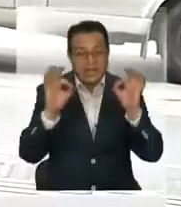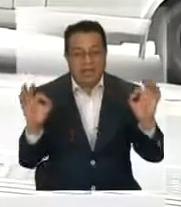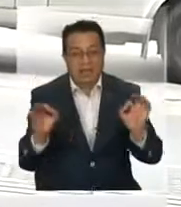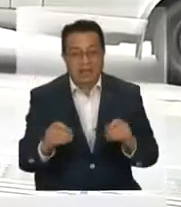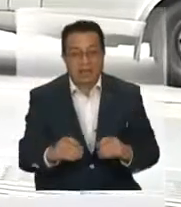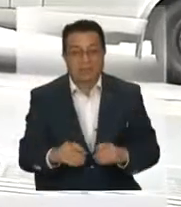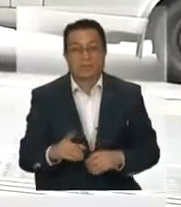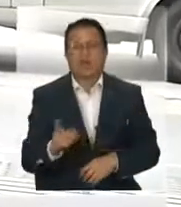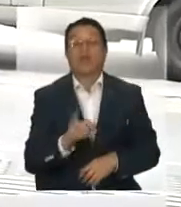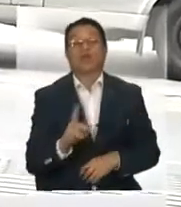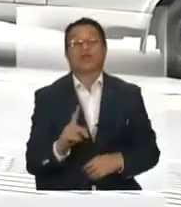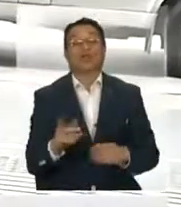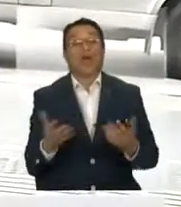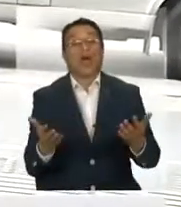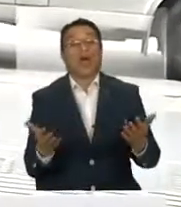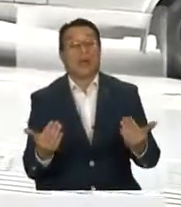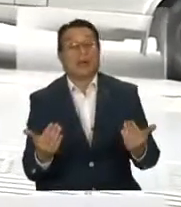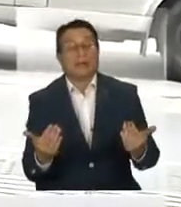necesario.